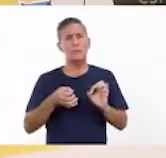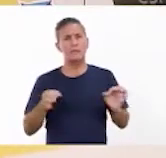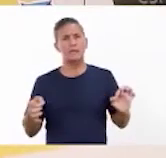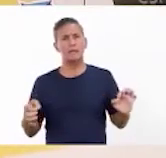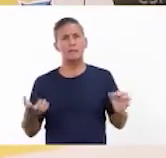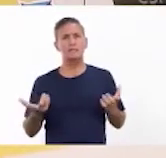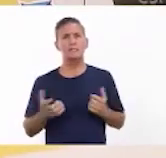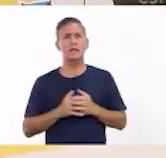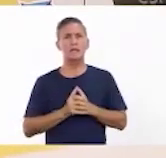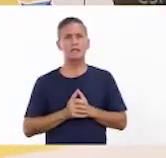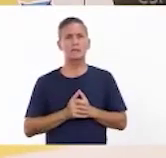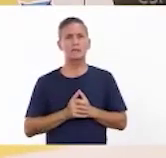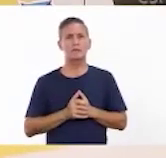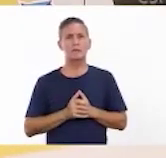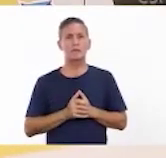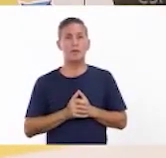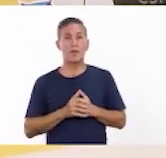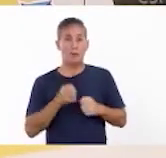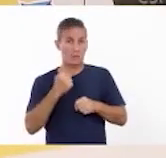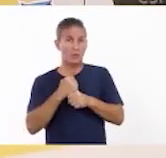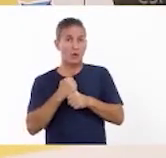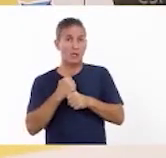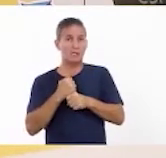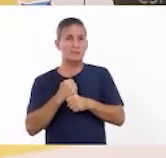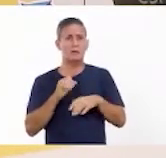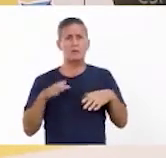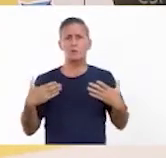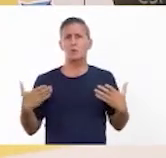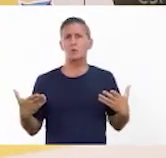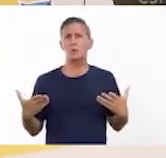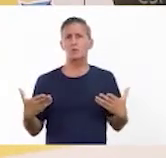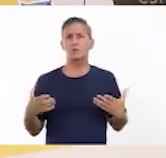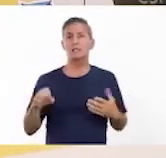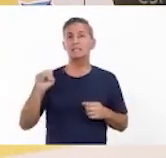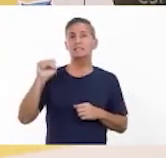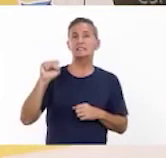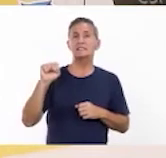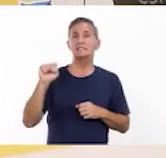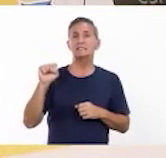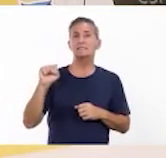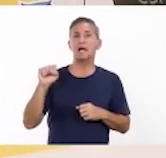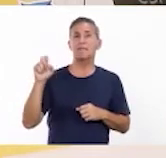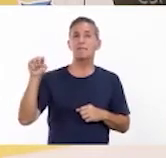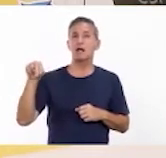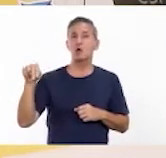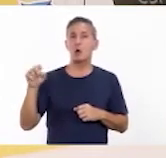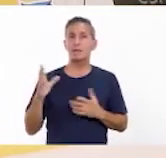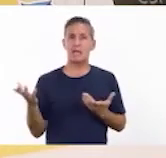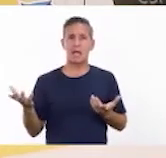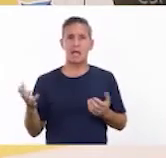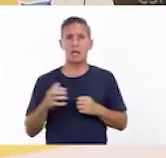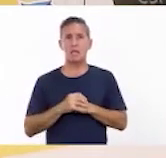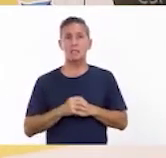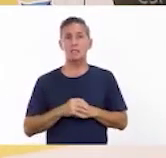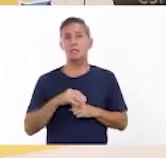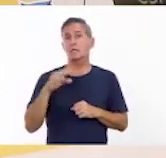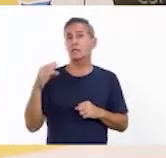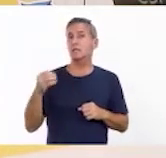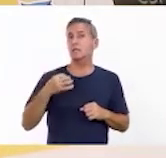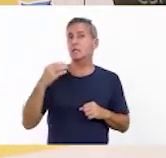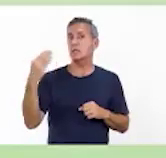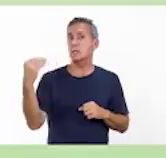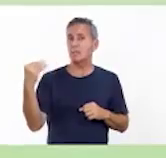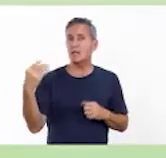gramática vamos a trabajar con el sintagma nominal. Y me dice